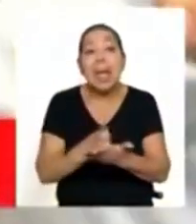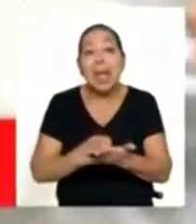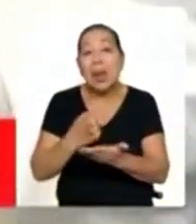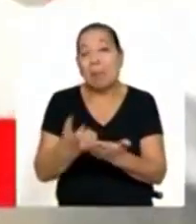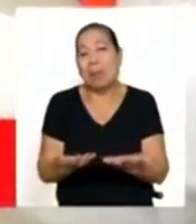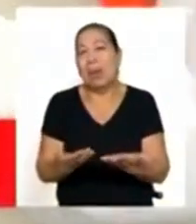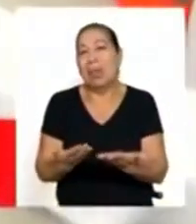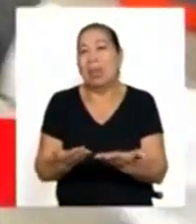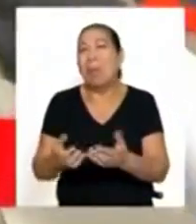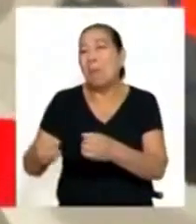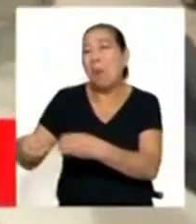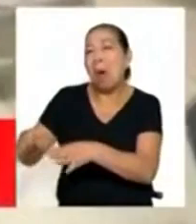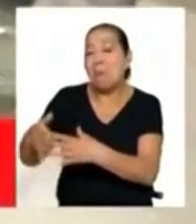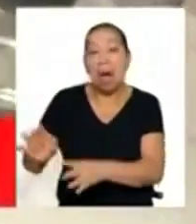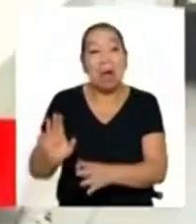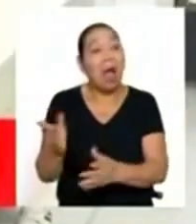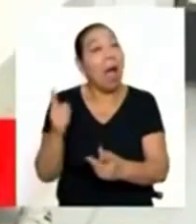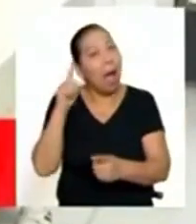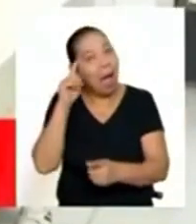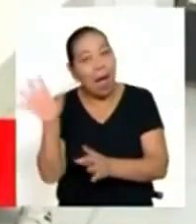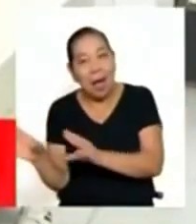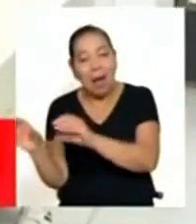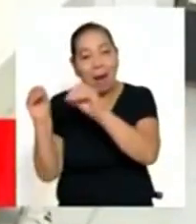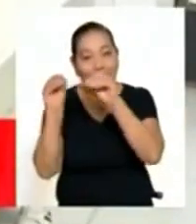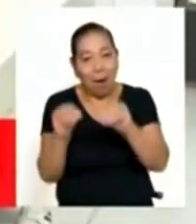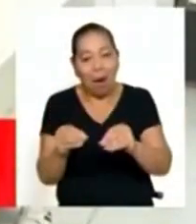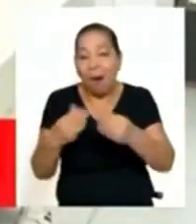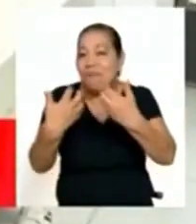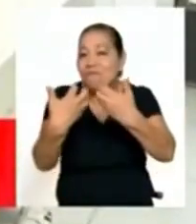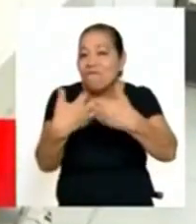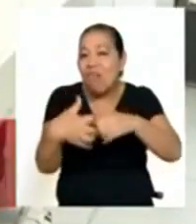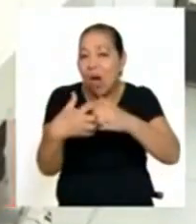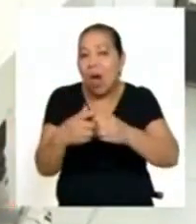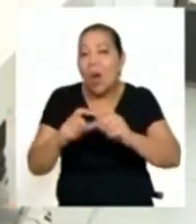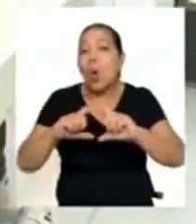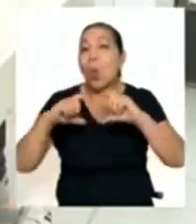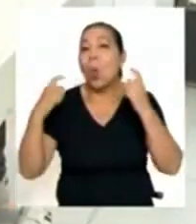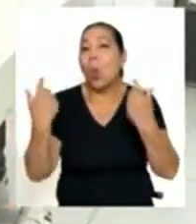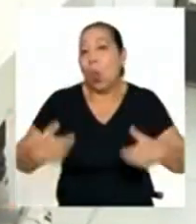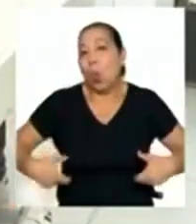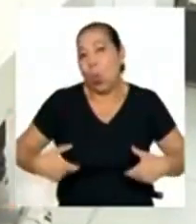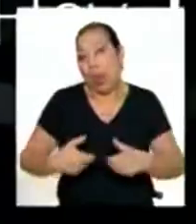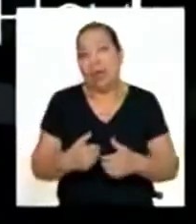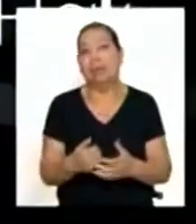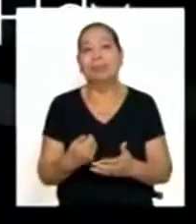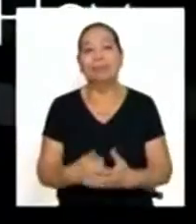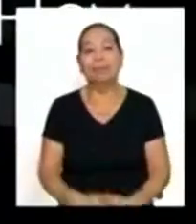impacto que generan los desechos agroindustriales y la industria del cuero.